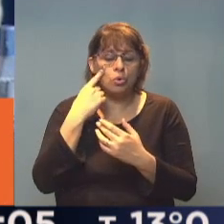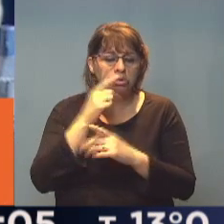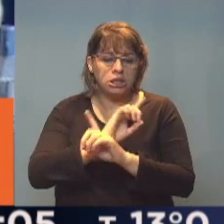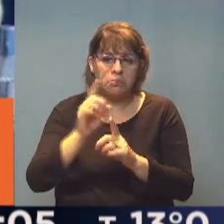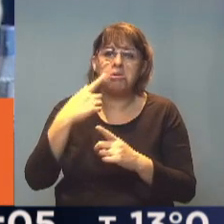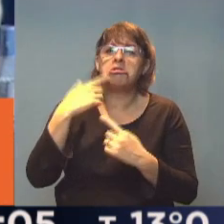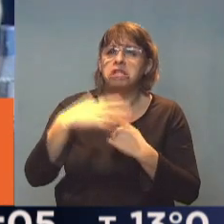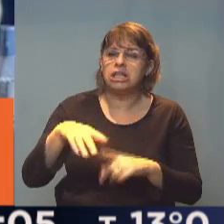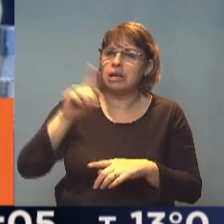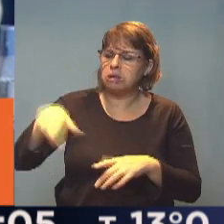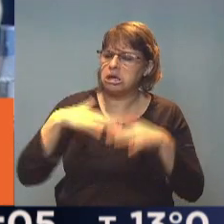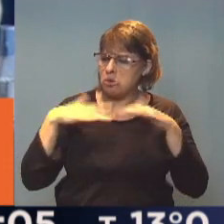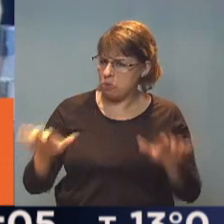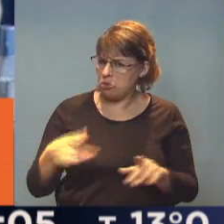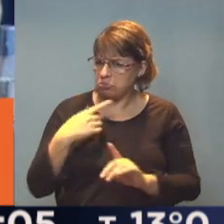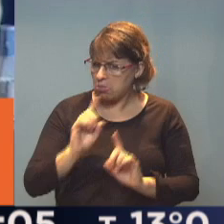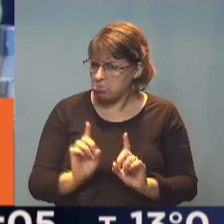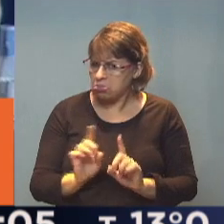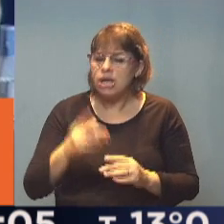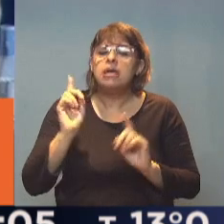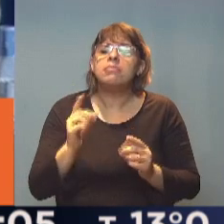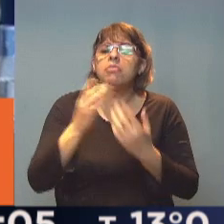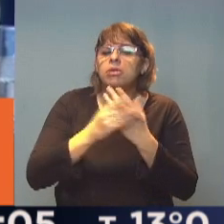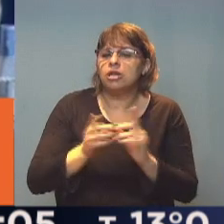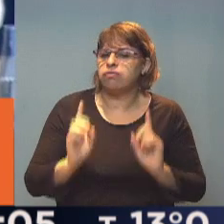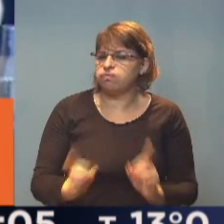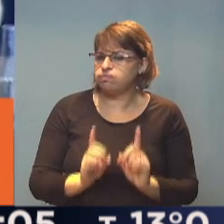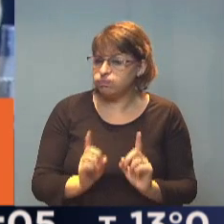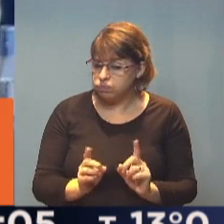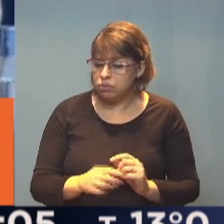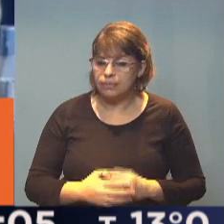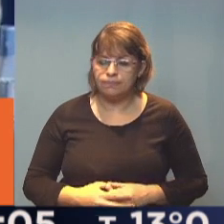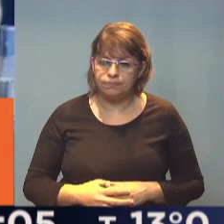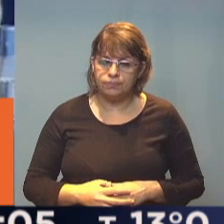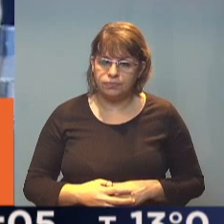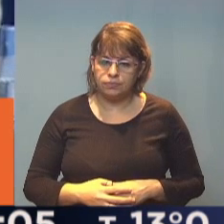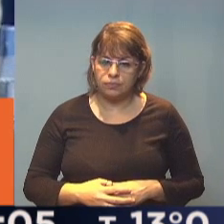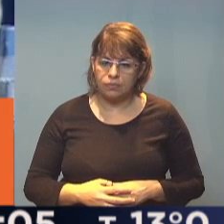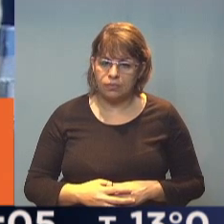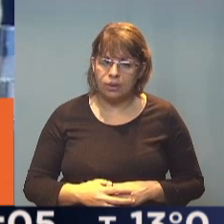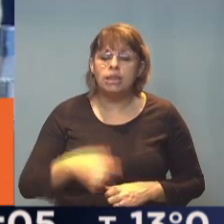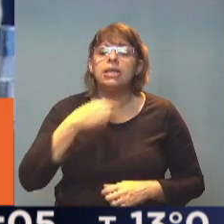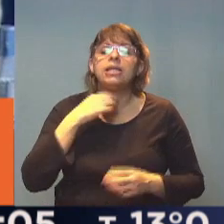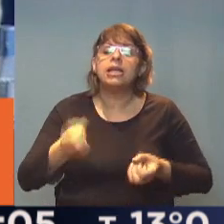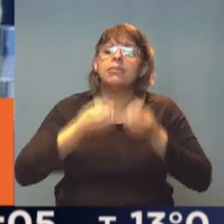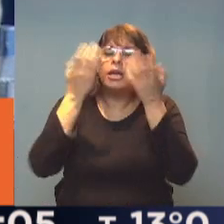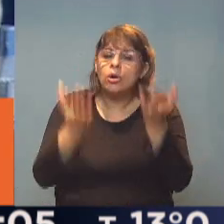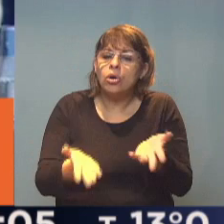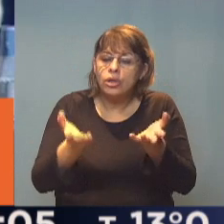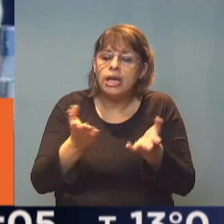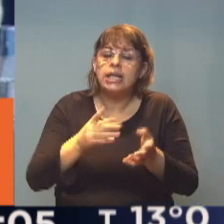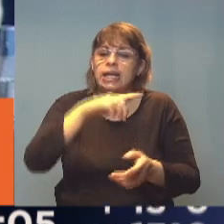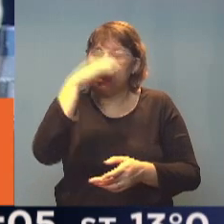como rumores. Podemos ratificar que esos van a seguir siendo ministerios y que obviamente la búsqueda de seguir mejorando el funcionamiento del